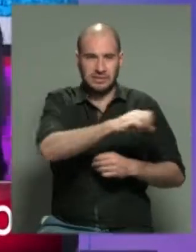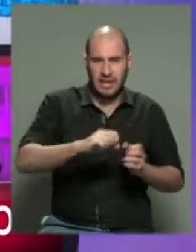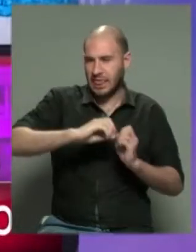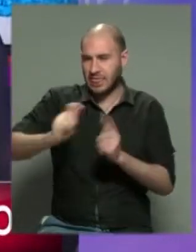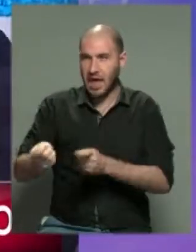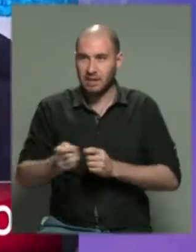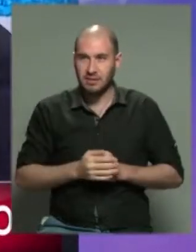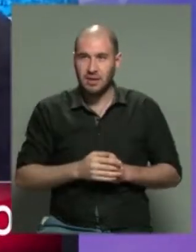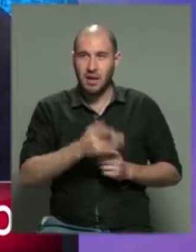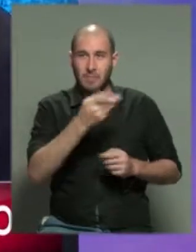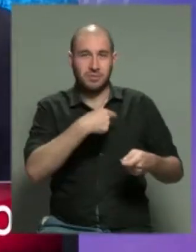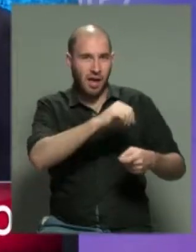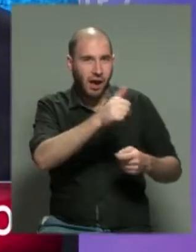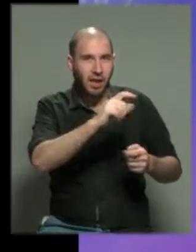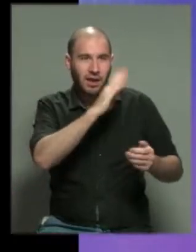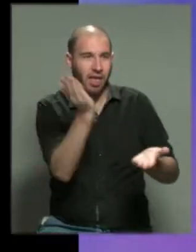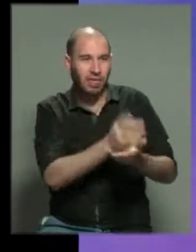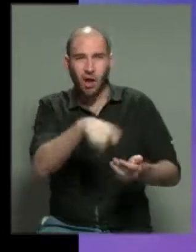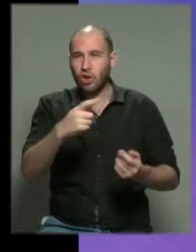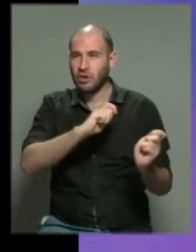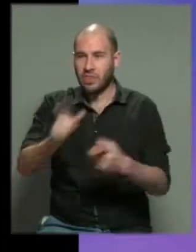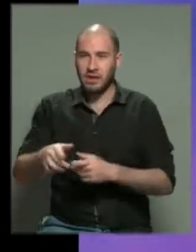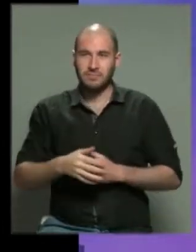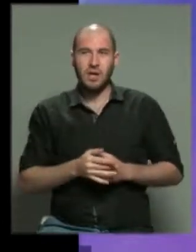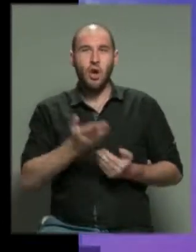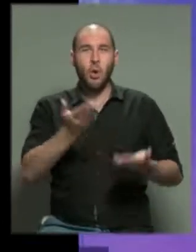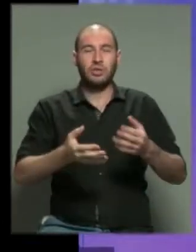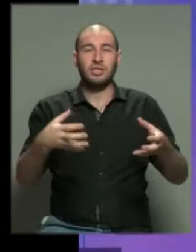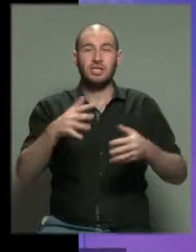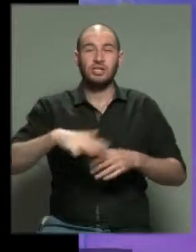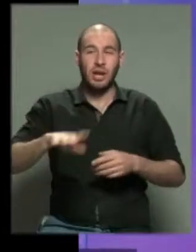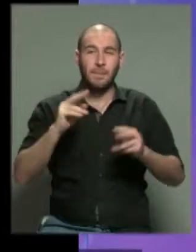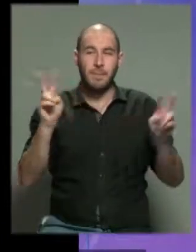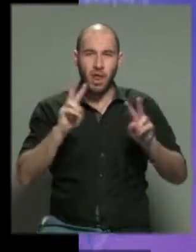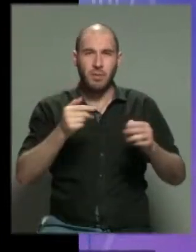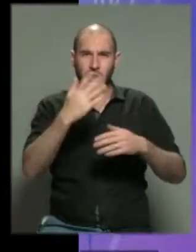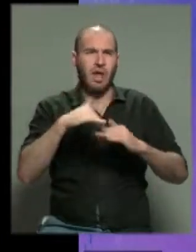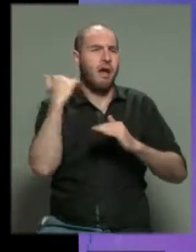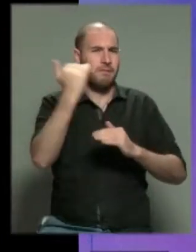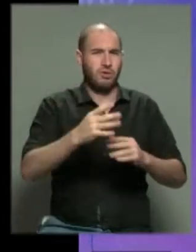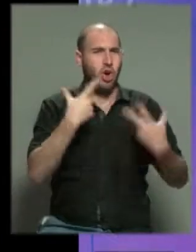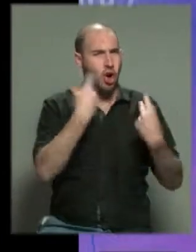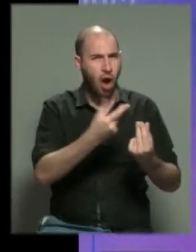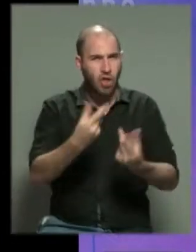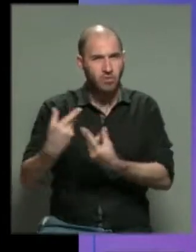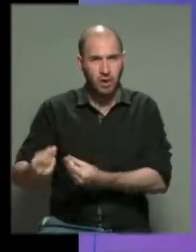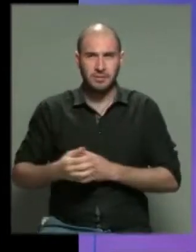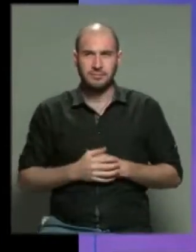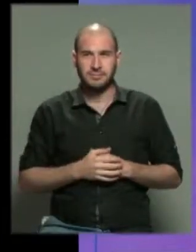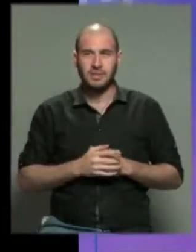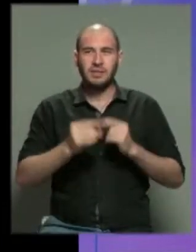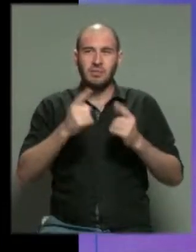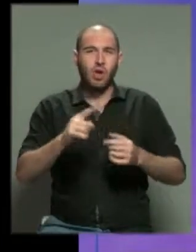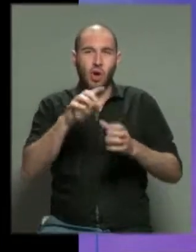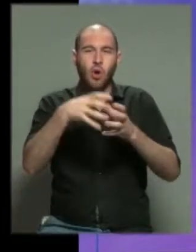otro, castigar al exitoso para dárselo a otro. La justicia social del peronismo se opone a todo privilegio. Así se trata de un